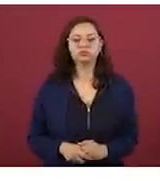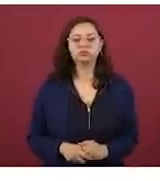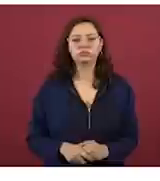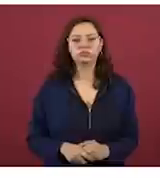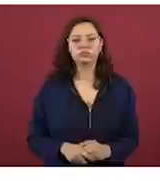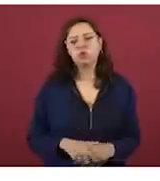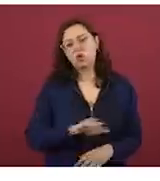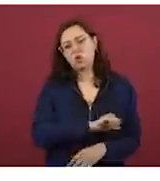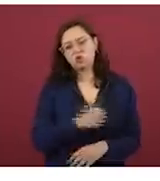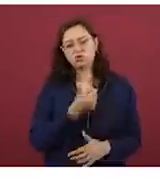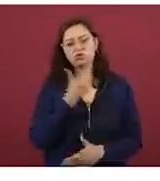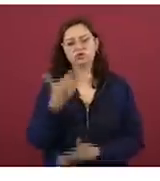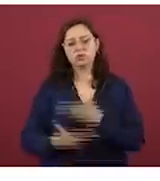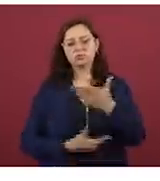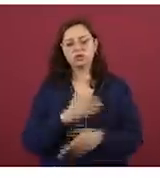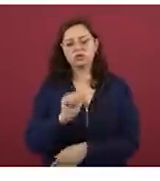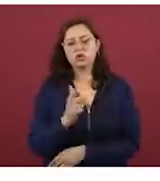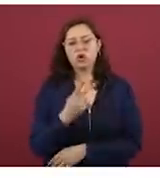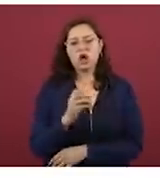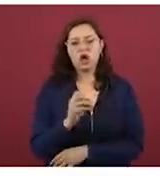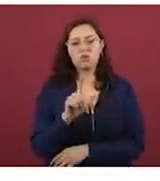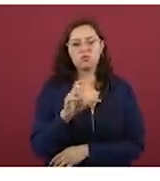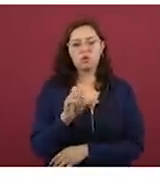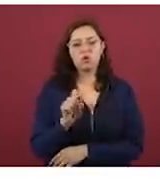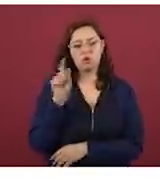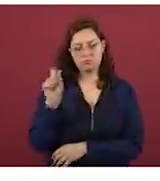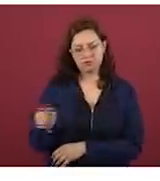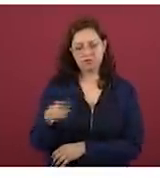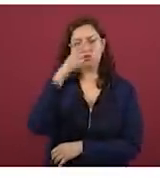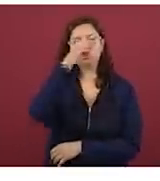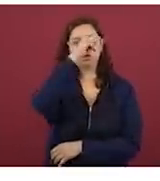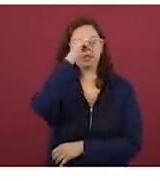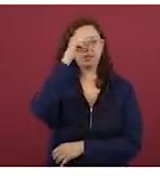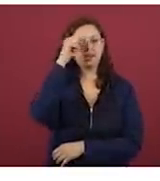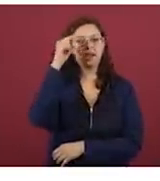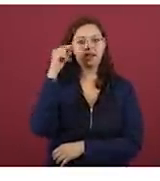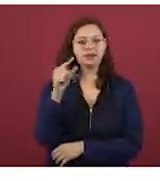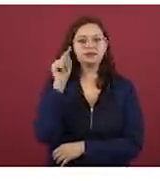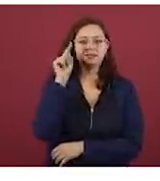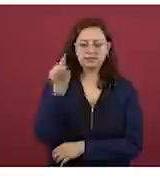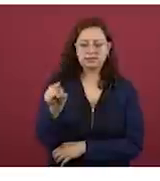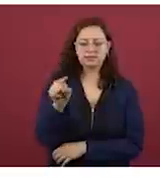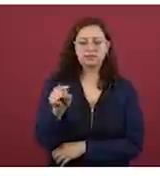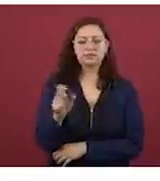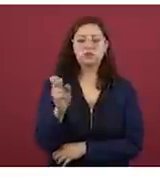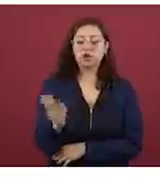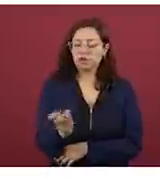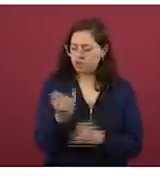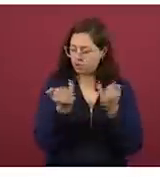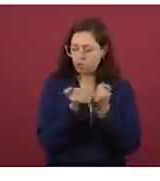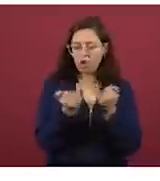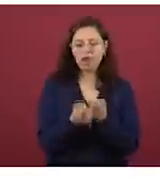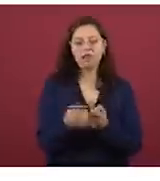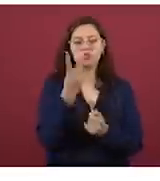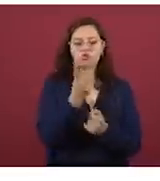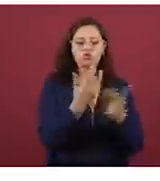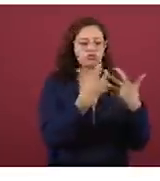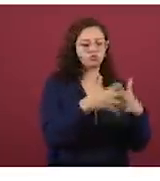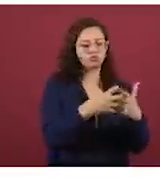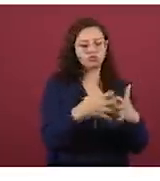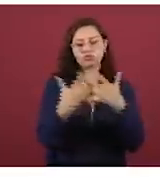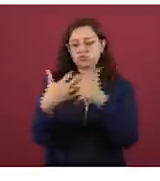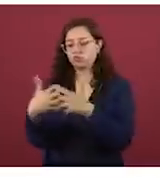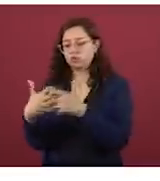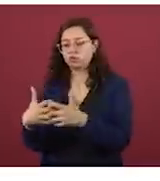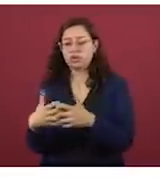servicio Apolo en San Blas, Nayarit, en el puerto de San Blas. Dos bombas que están dando 710